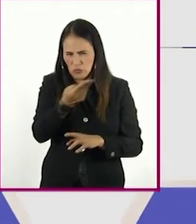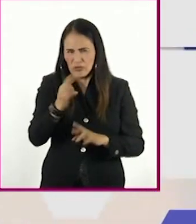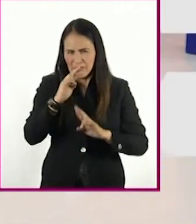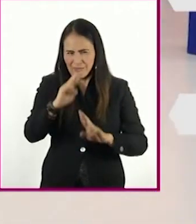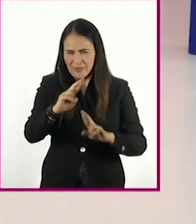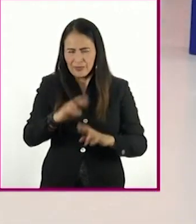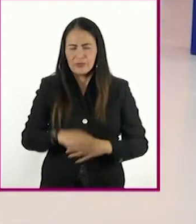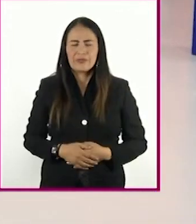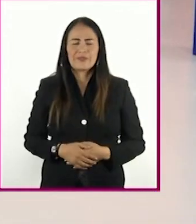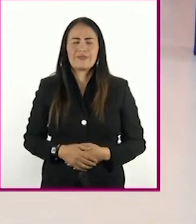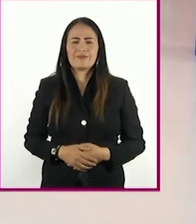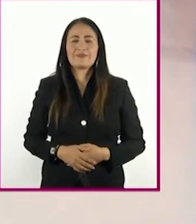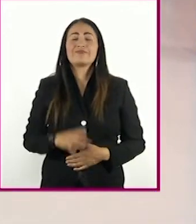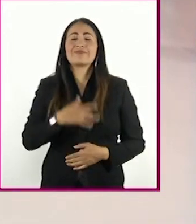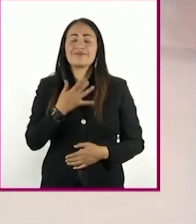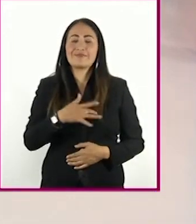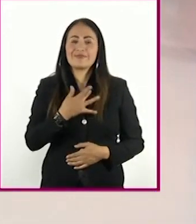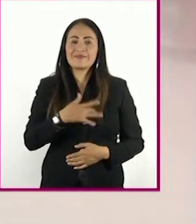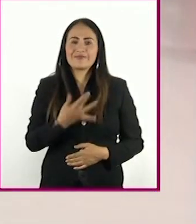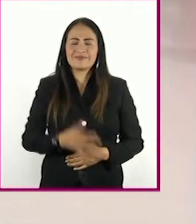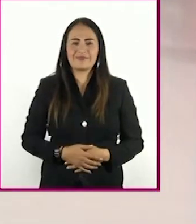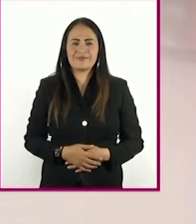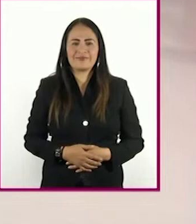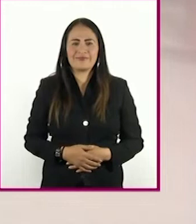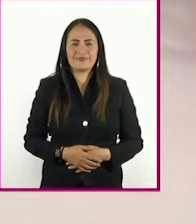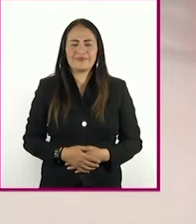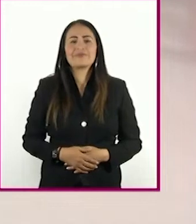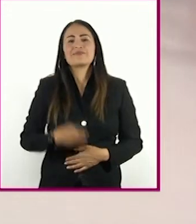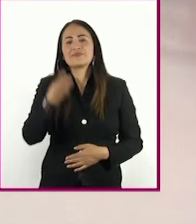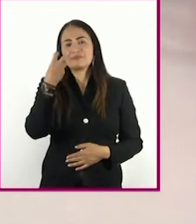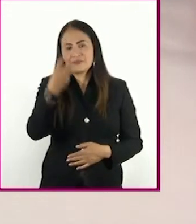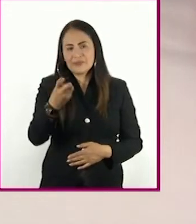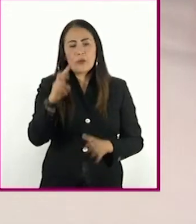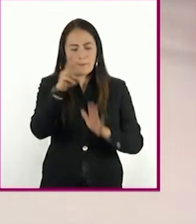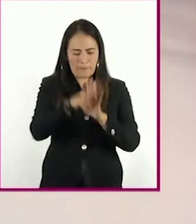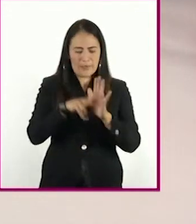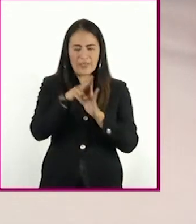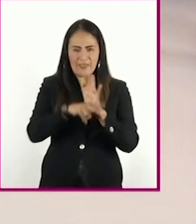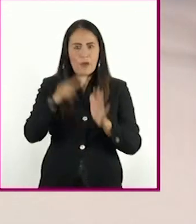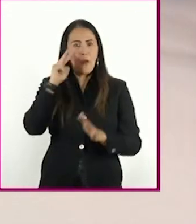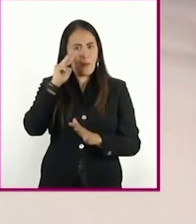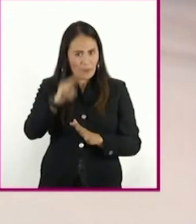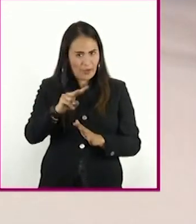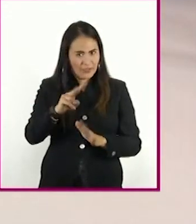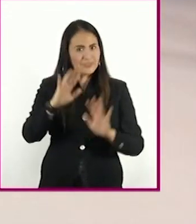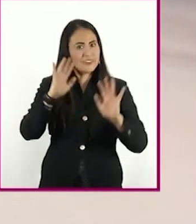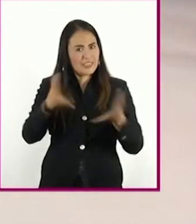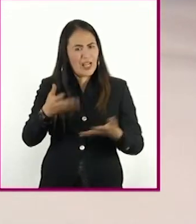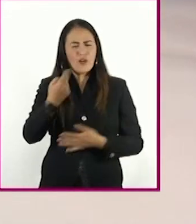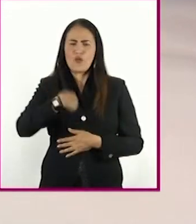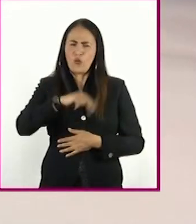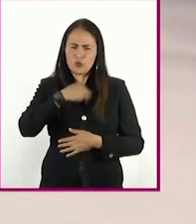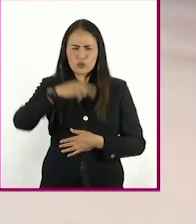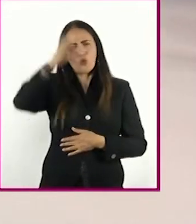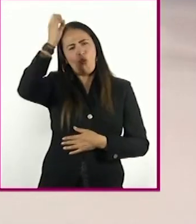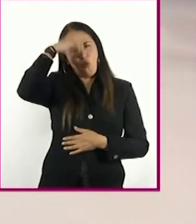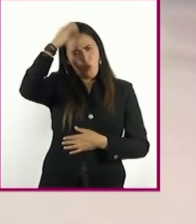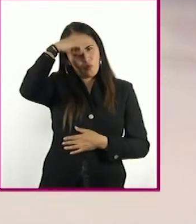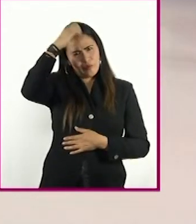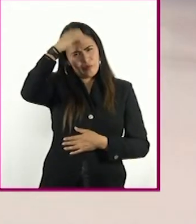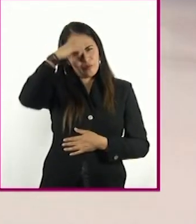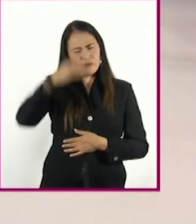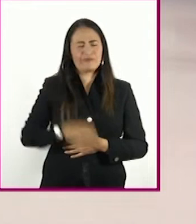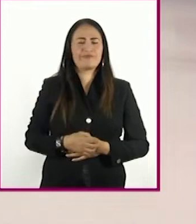Bien, ¿qué les pareció? Justamente después de haber visto el video, nosotros nos formamos una opinión que, de